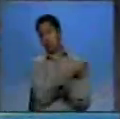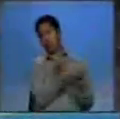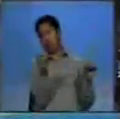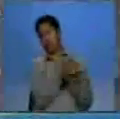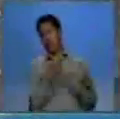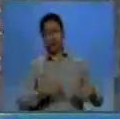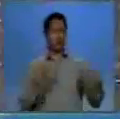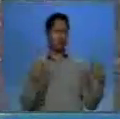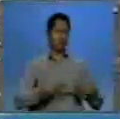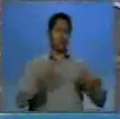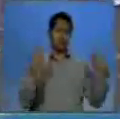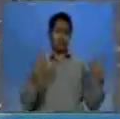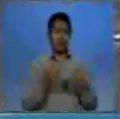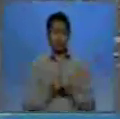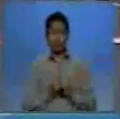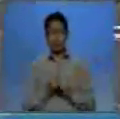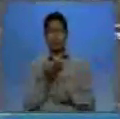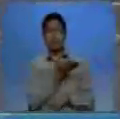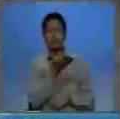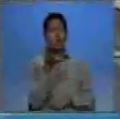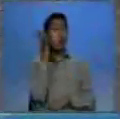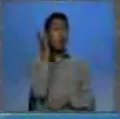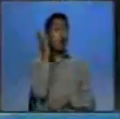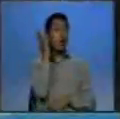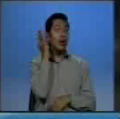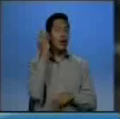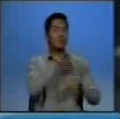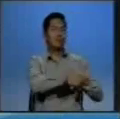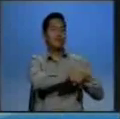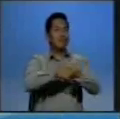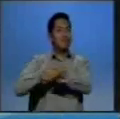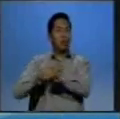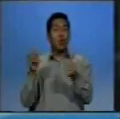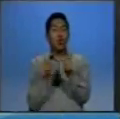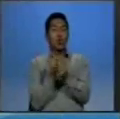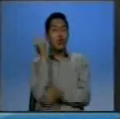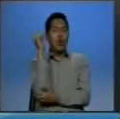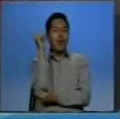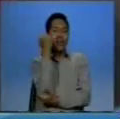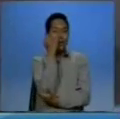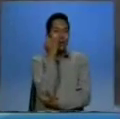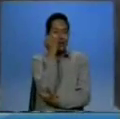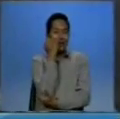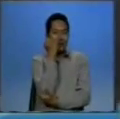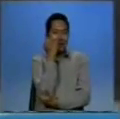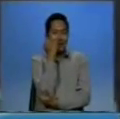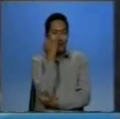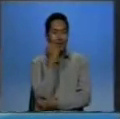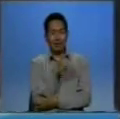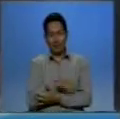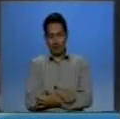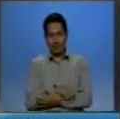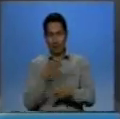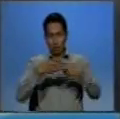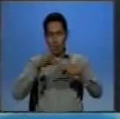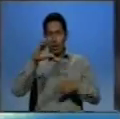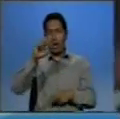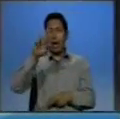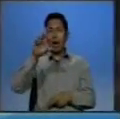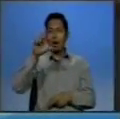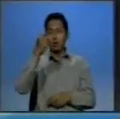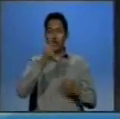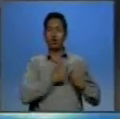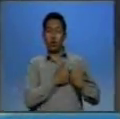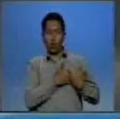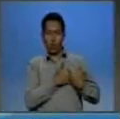grupos opositores al gobierno, la extranjera fue retenida junto al dirigente de la Ecuarunari, Carlos Pérez Guartamel, su novio, al